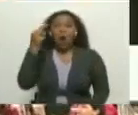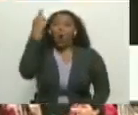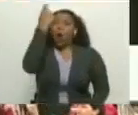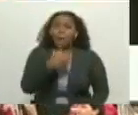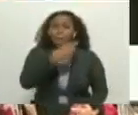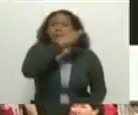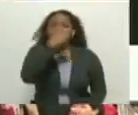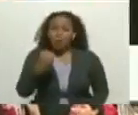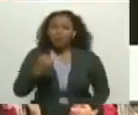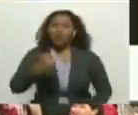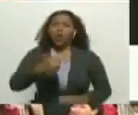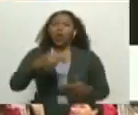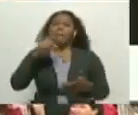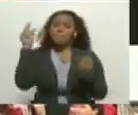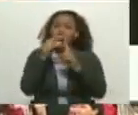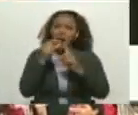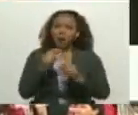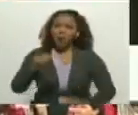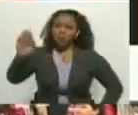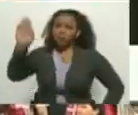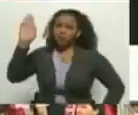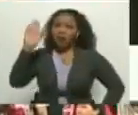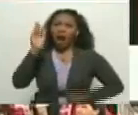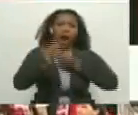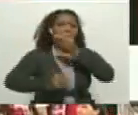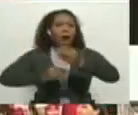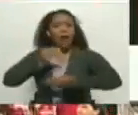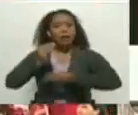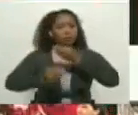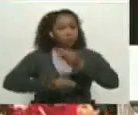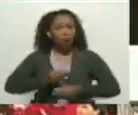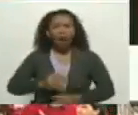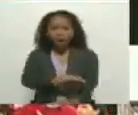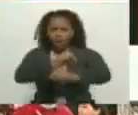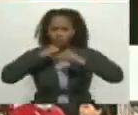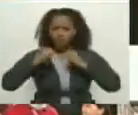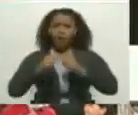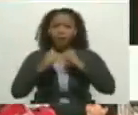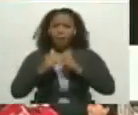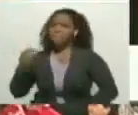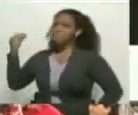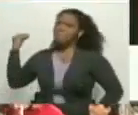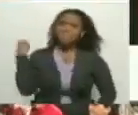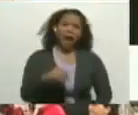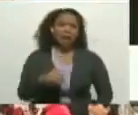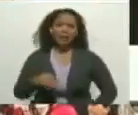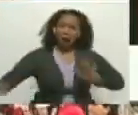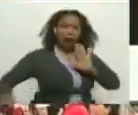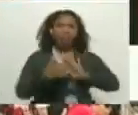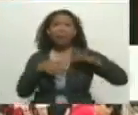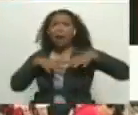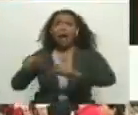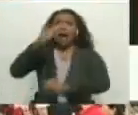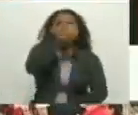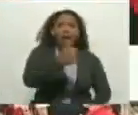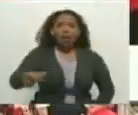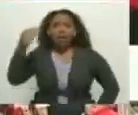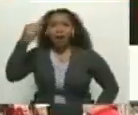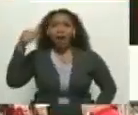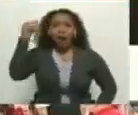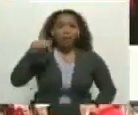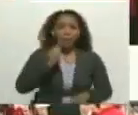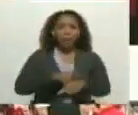la palabra empeñada, con el juramento hecho y con la fuerza de ser más antiimperialistas cada día y cada momento